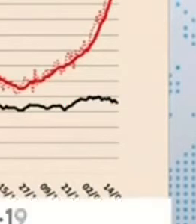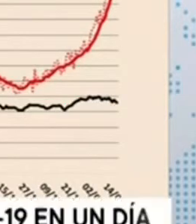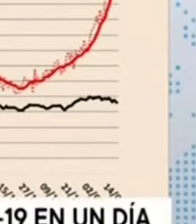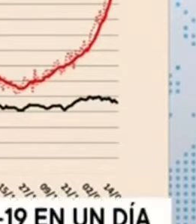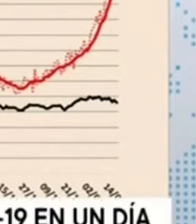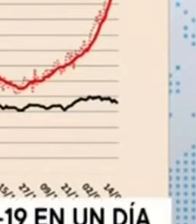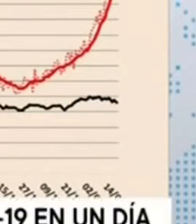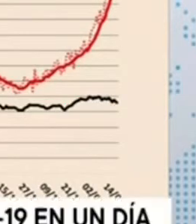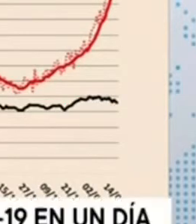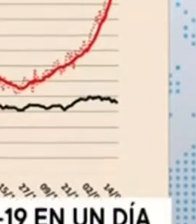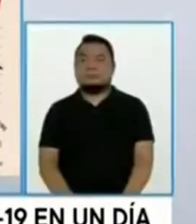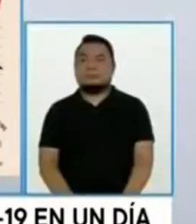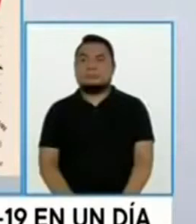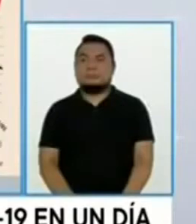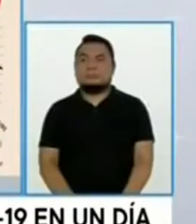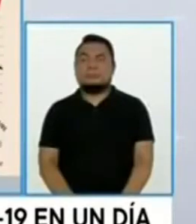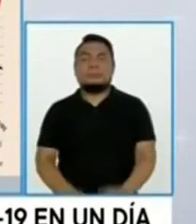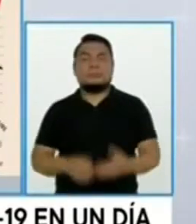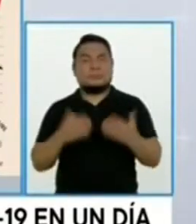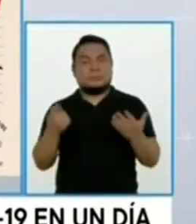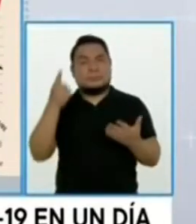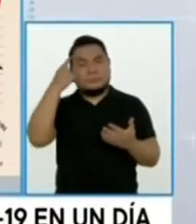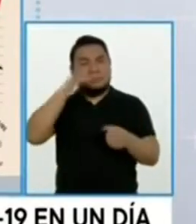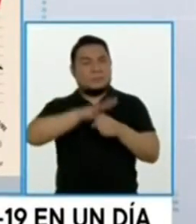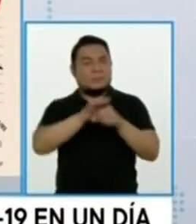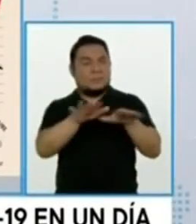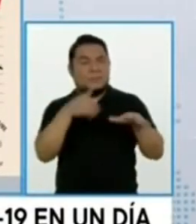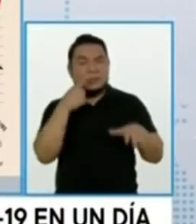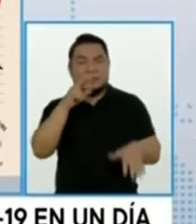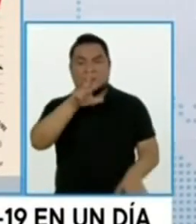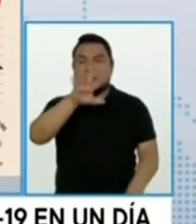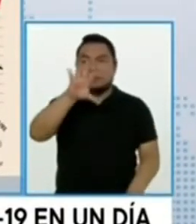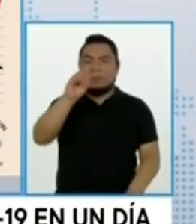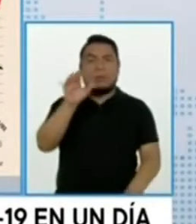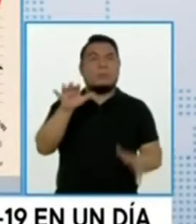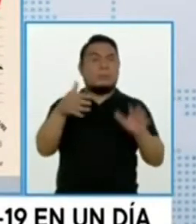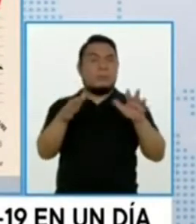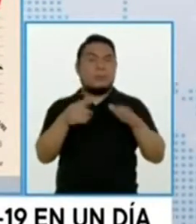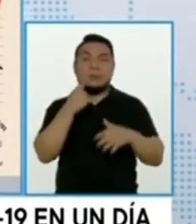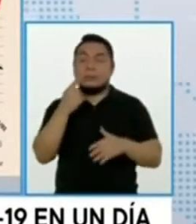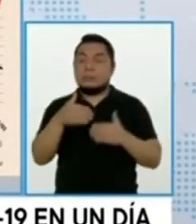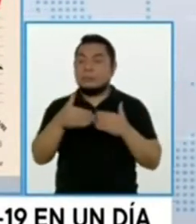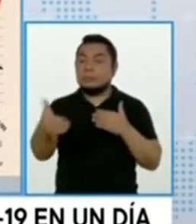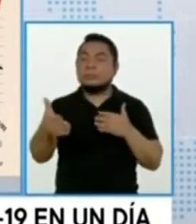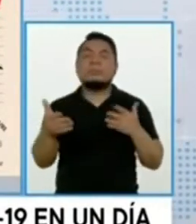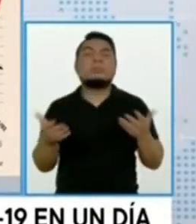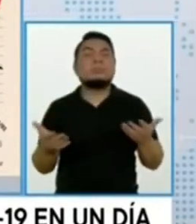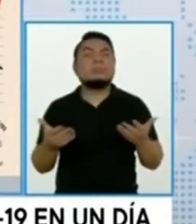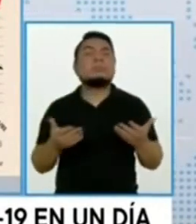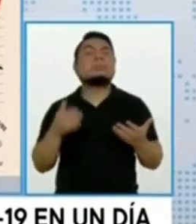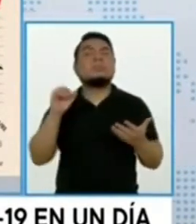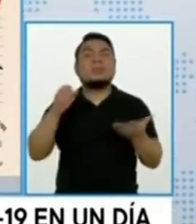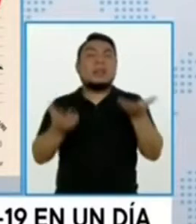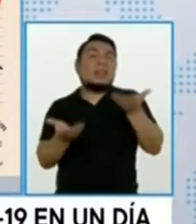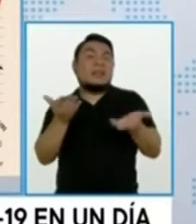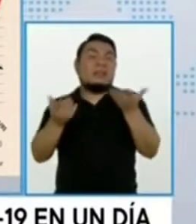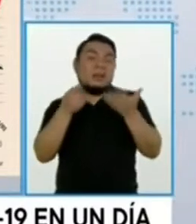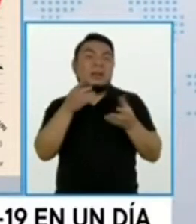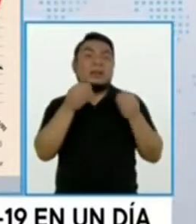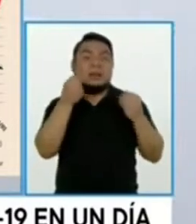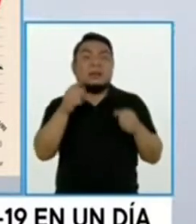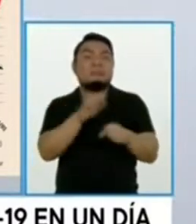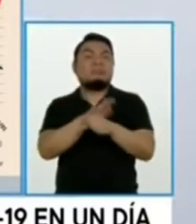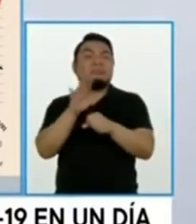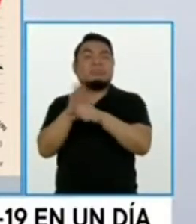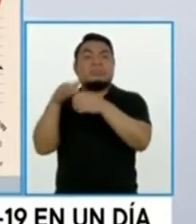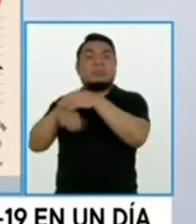falleciendo por día es directamente por COVID, que sabemos que el CDC dice que son 350 en promedio, y el resto es seguramente por